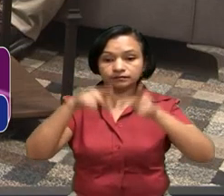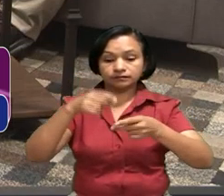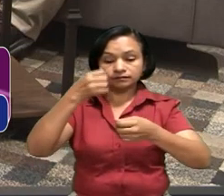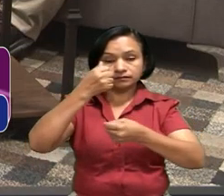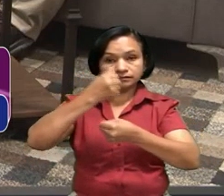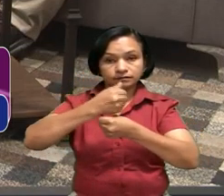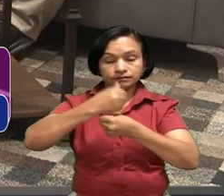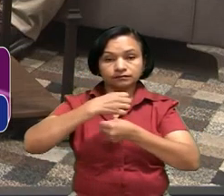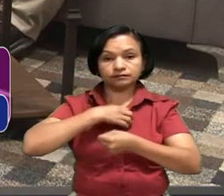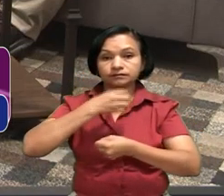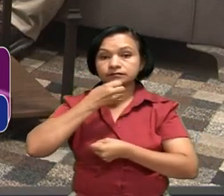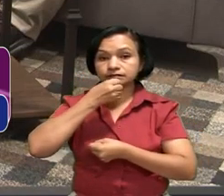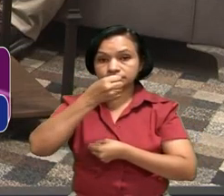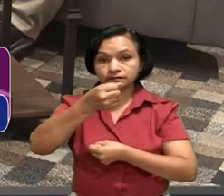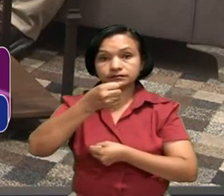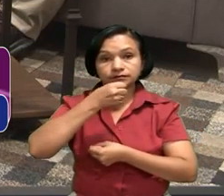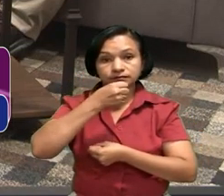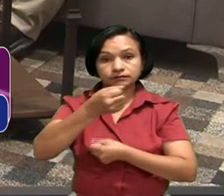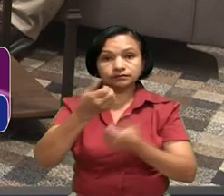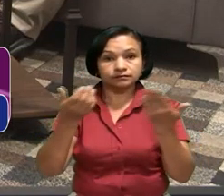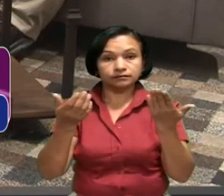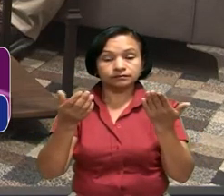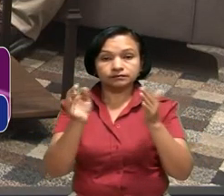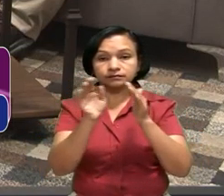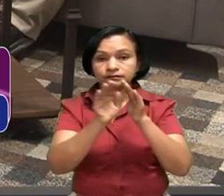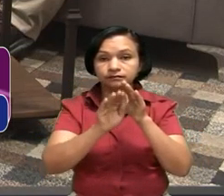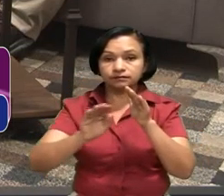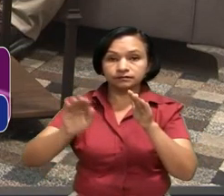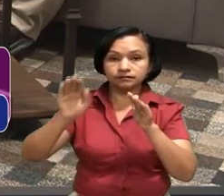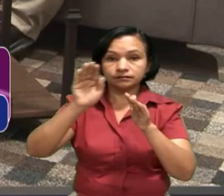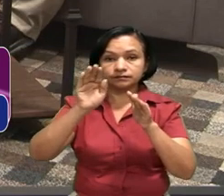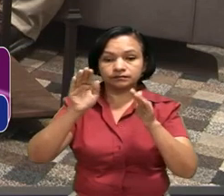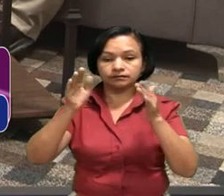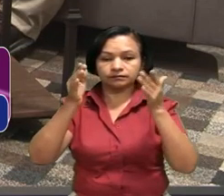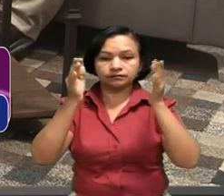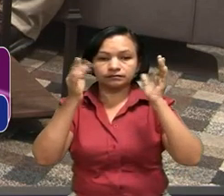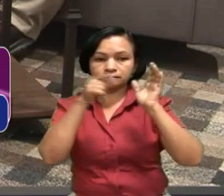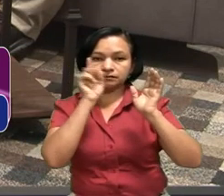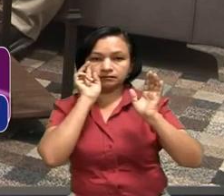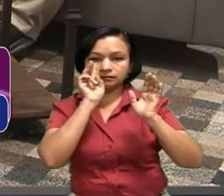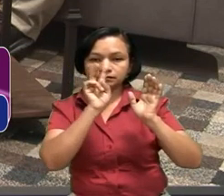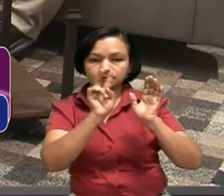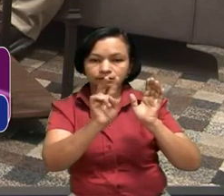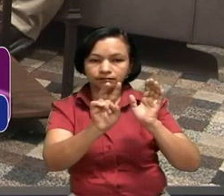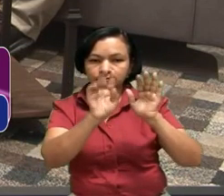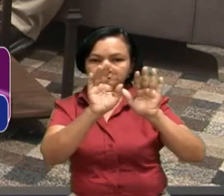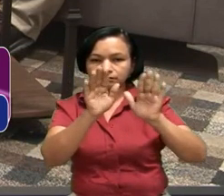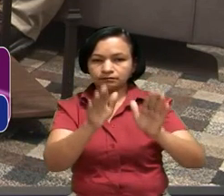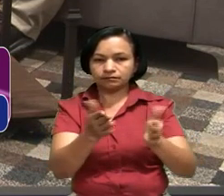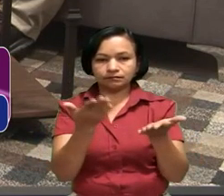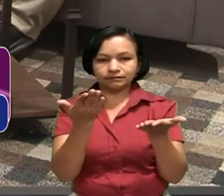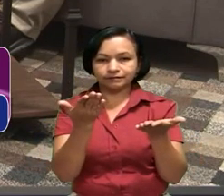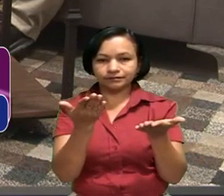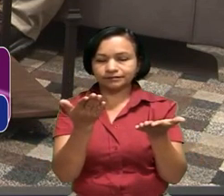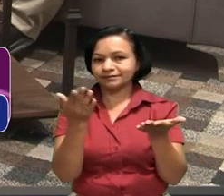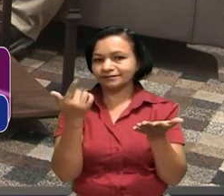trata de decir ahora se recurre más a imagen que a contenido ahora se descontextualizan